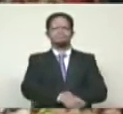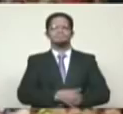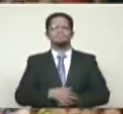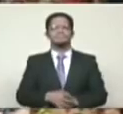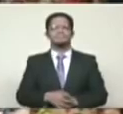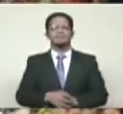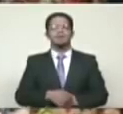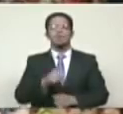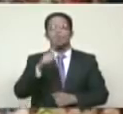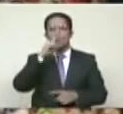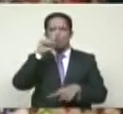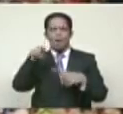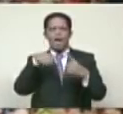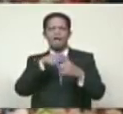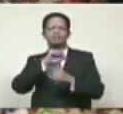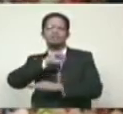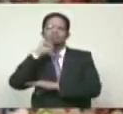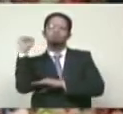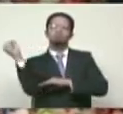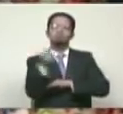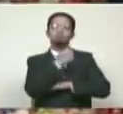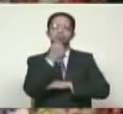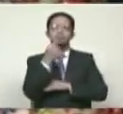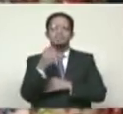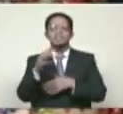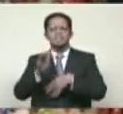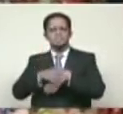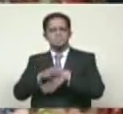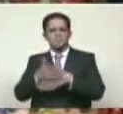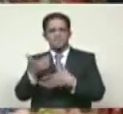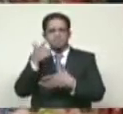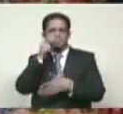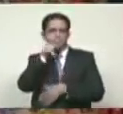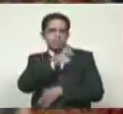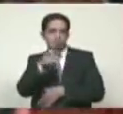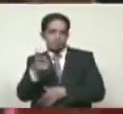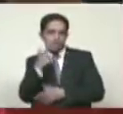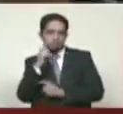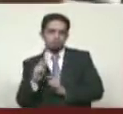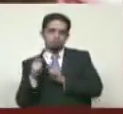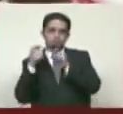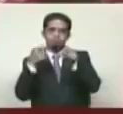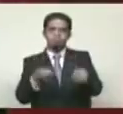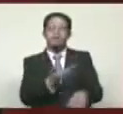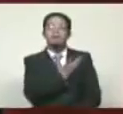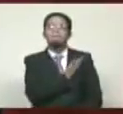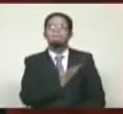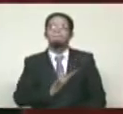victoria popular que eligió a nuestro presidente y llegó